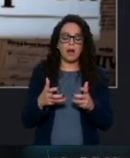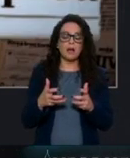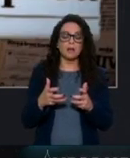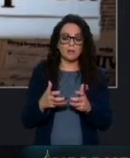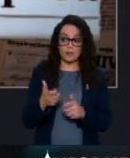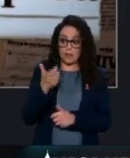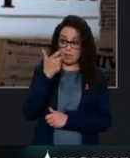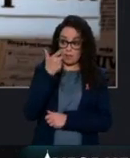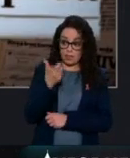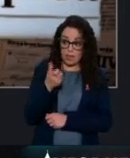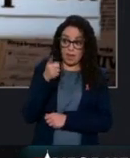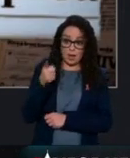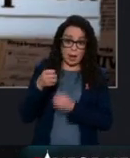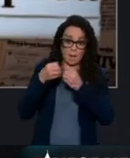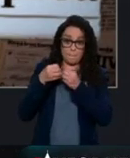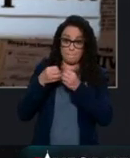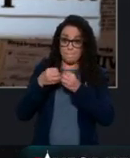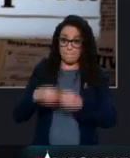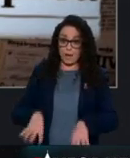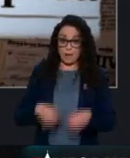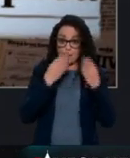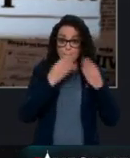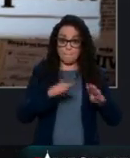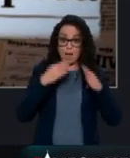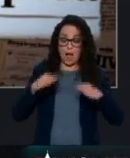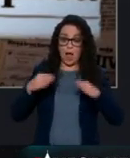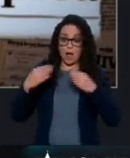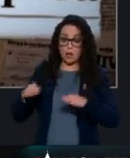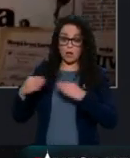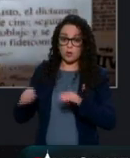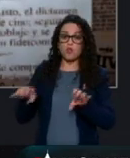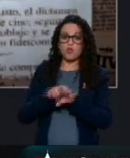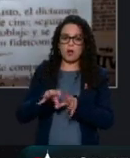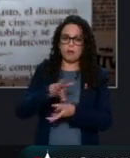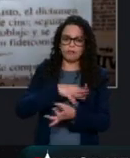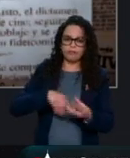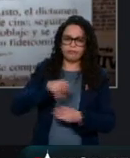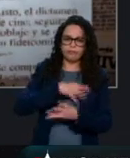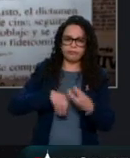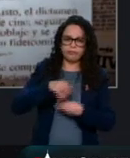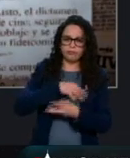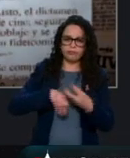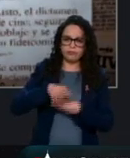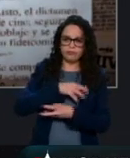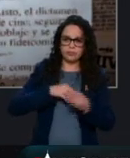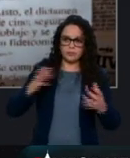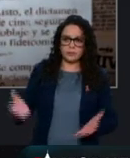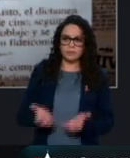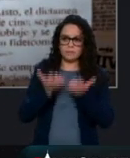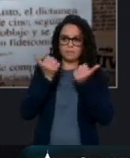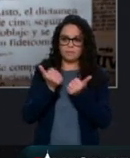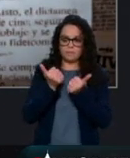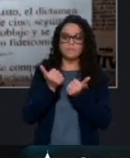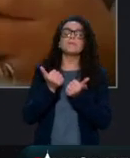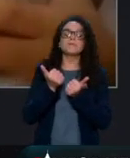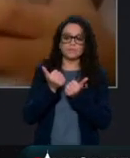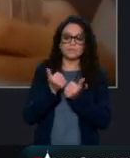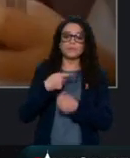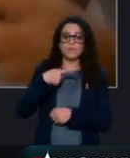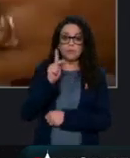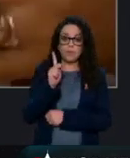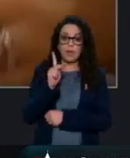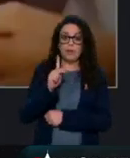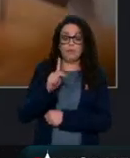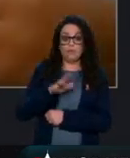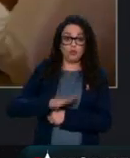ese dinero que habían perdido los banqueros en ese entonces como parte de la deuda pública. Había una